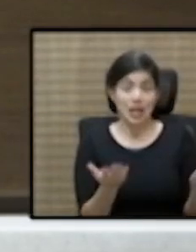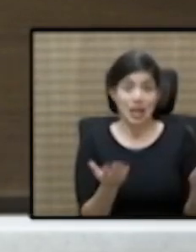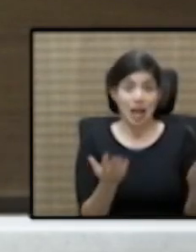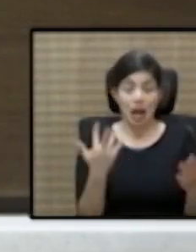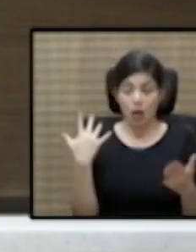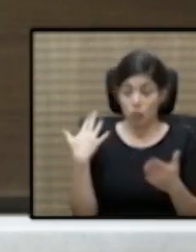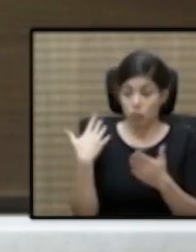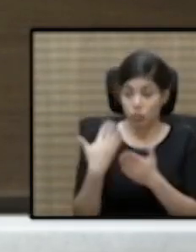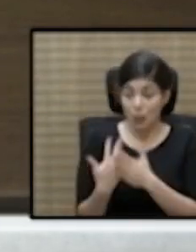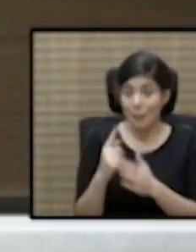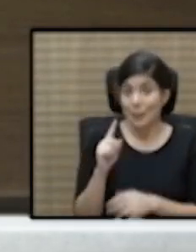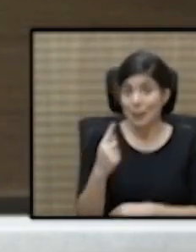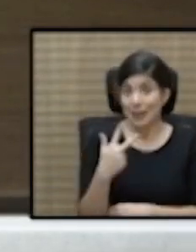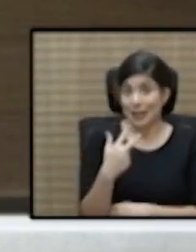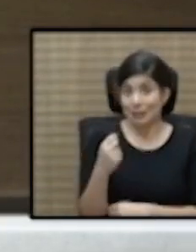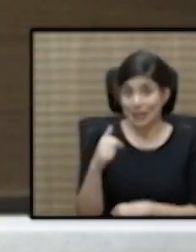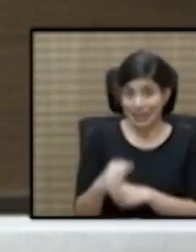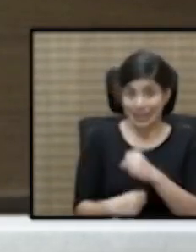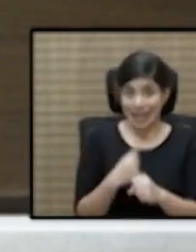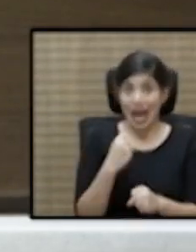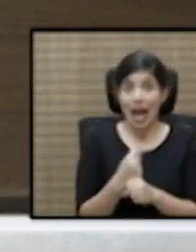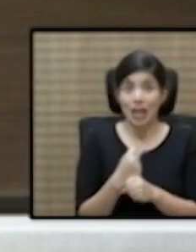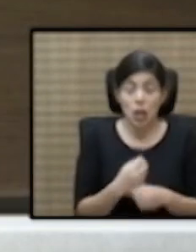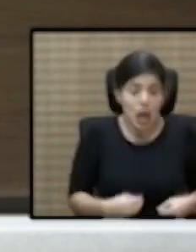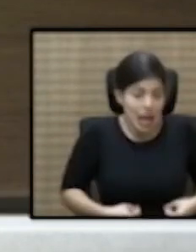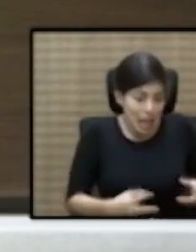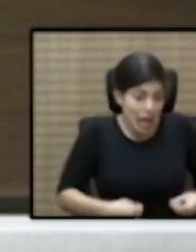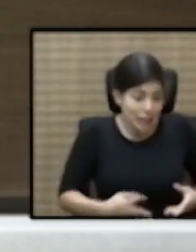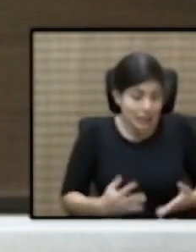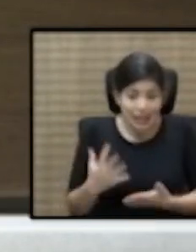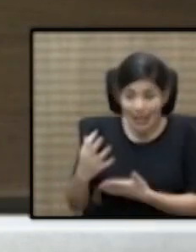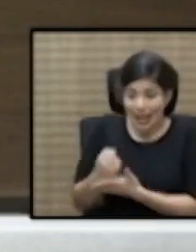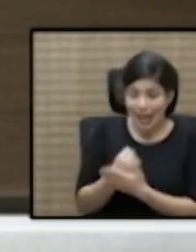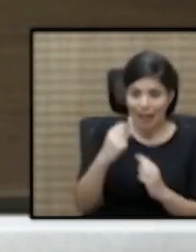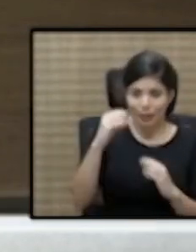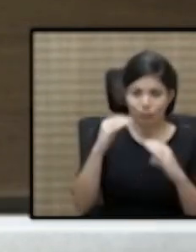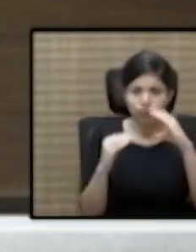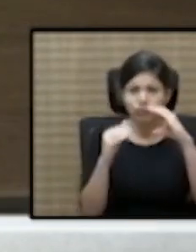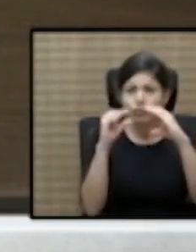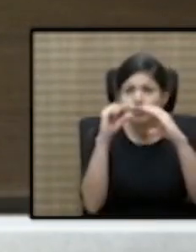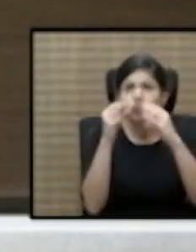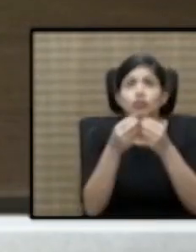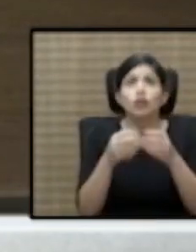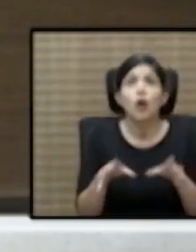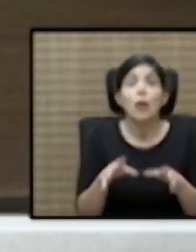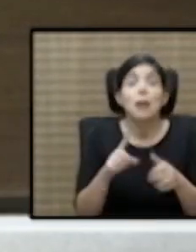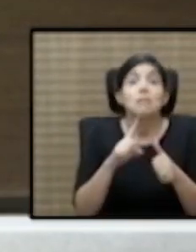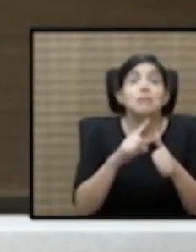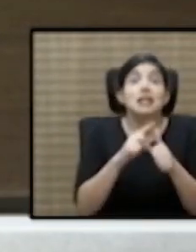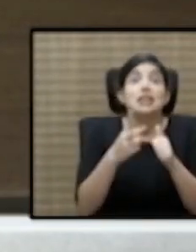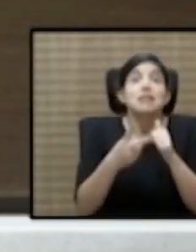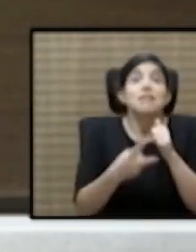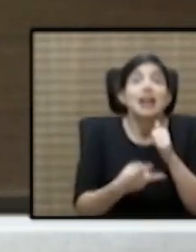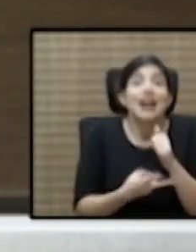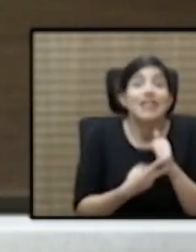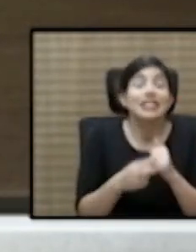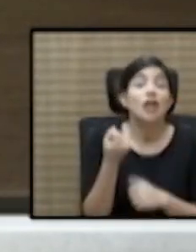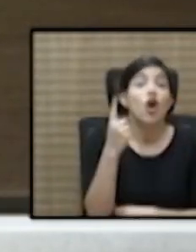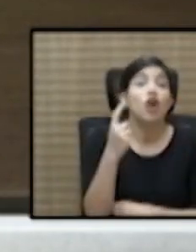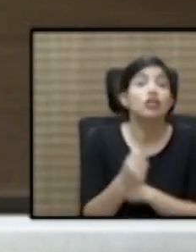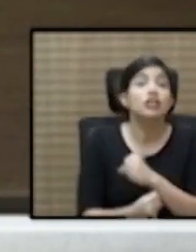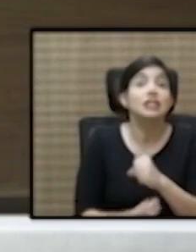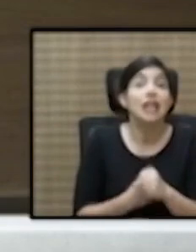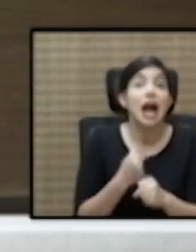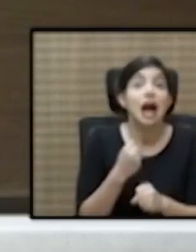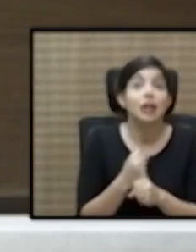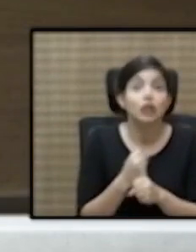el primer trimestre de este año con superávit primario por primera vez en 11 años.